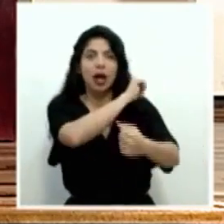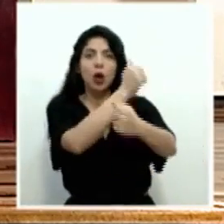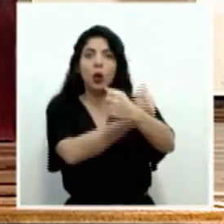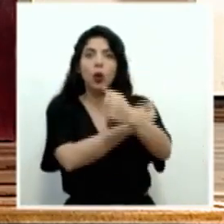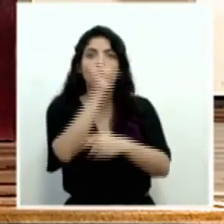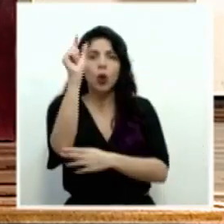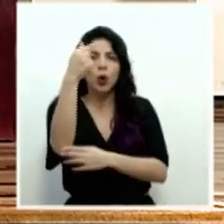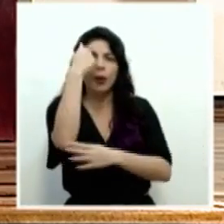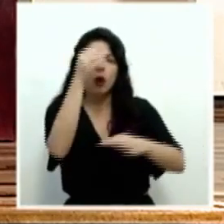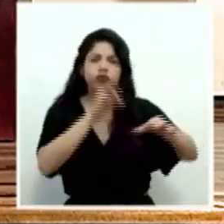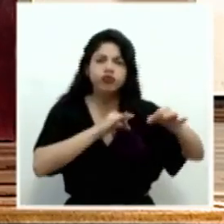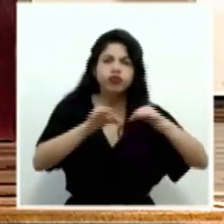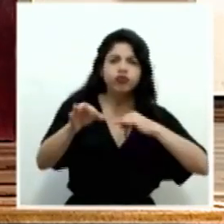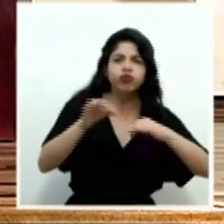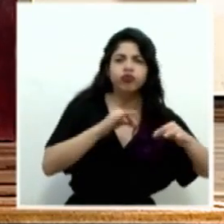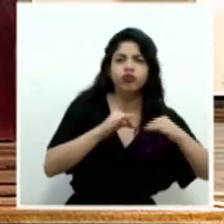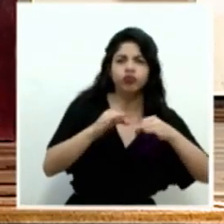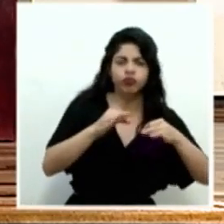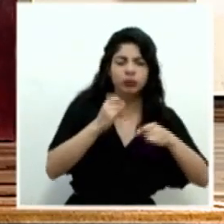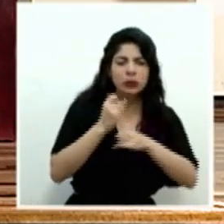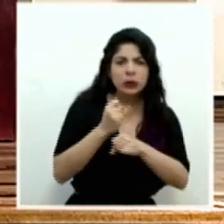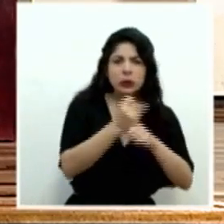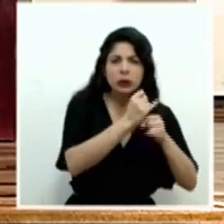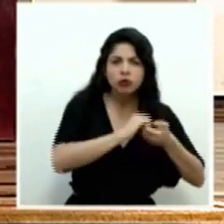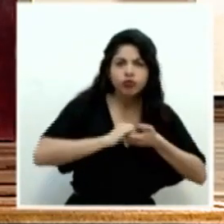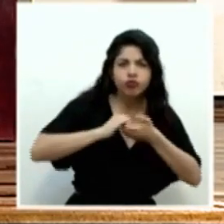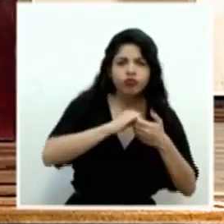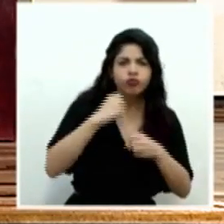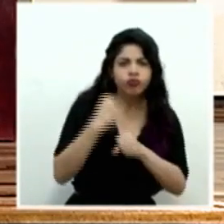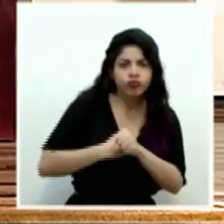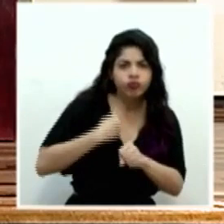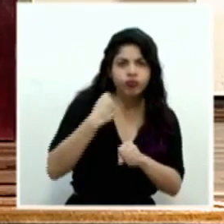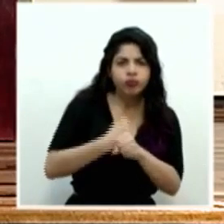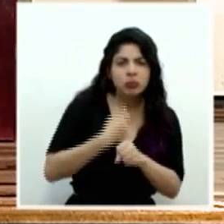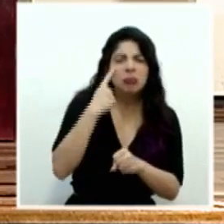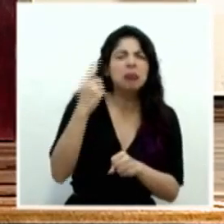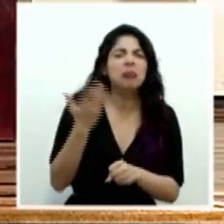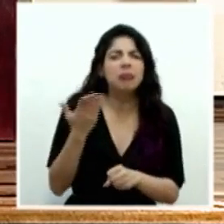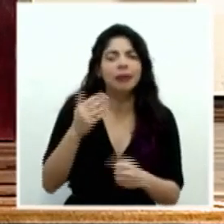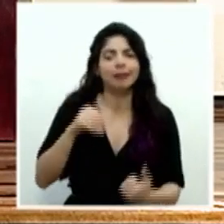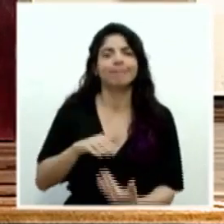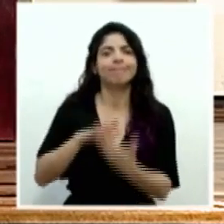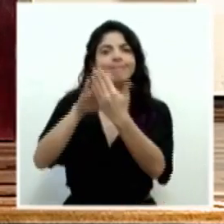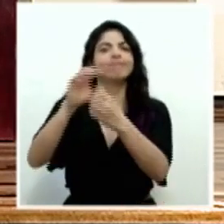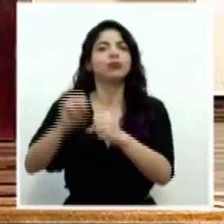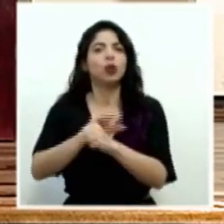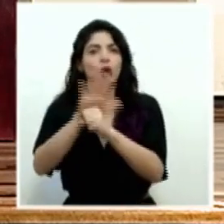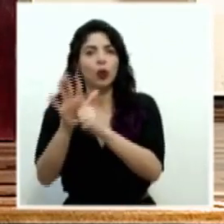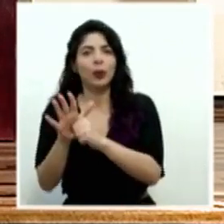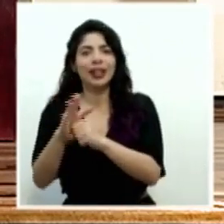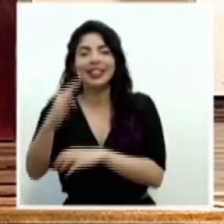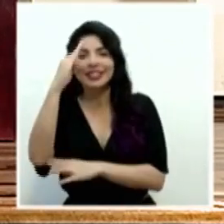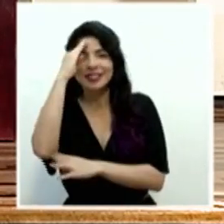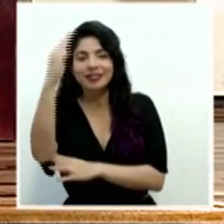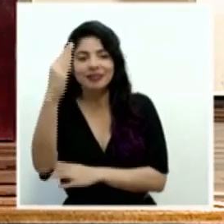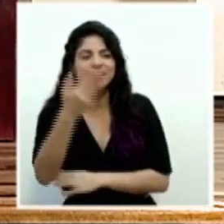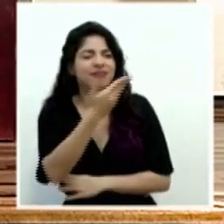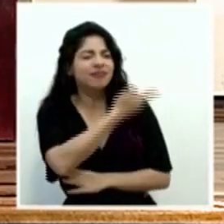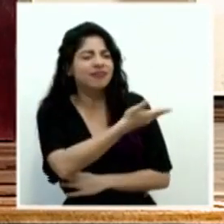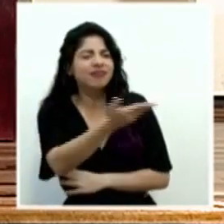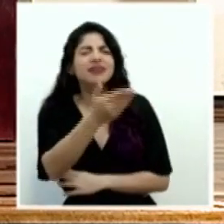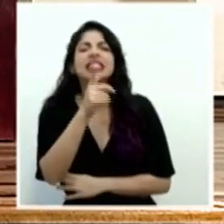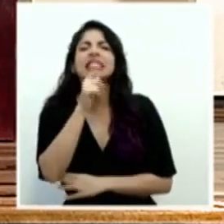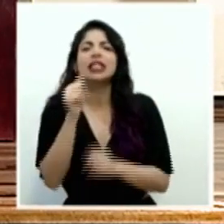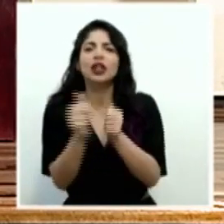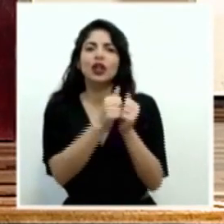autoridades de gobierno detallan el trabajo interinstitucional que se realiza para enfrentar el COVID-19. Saludamos a quienes